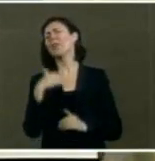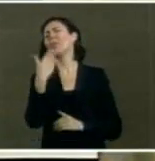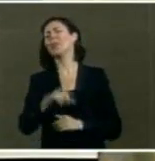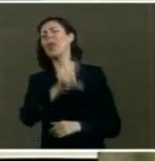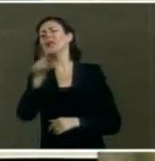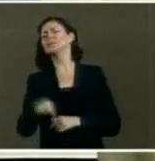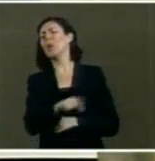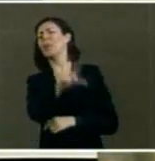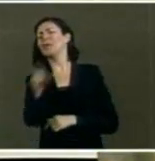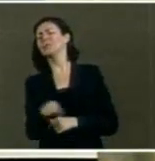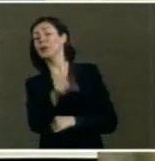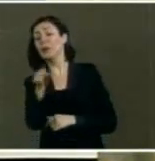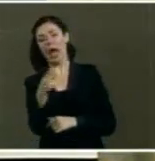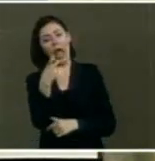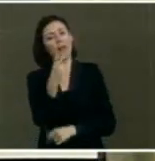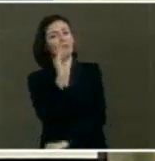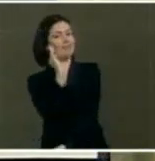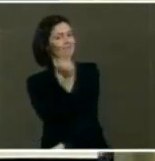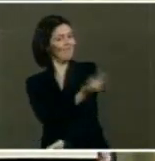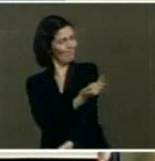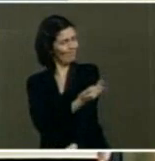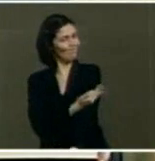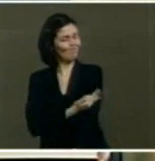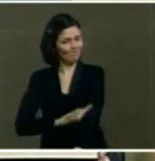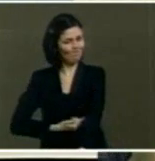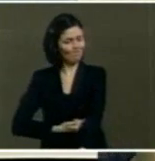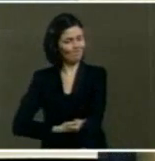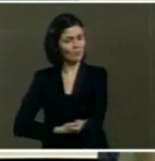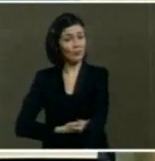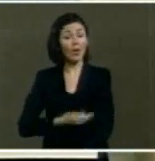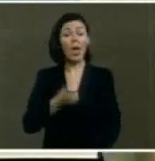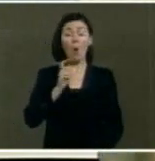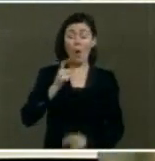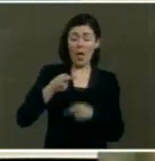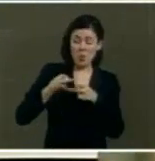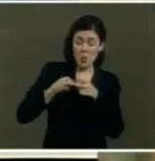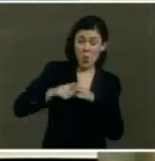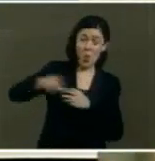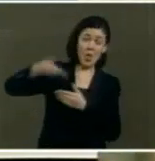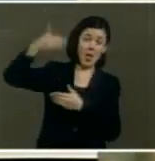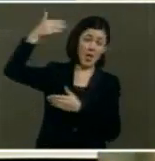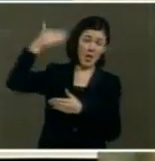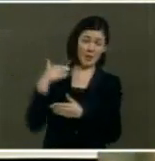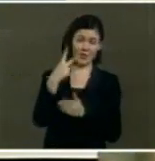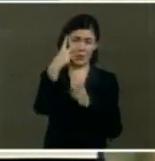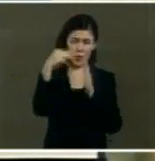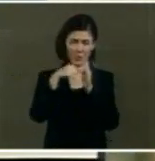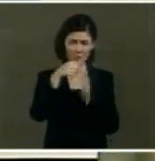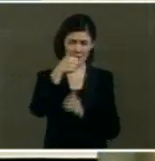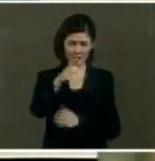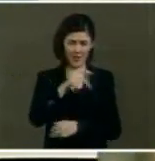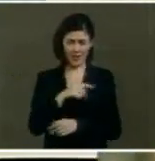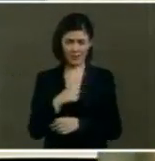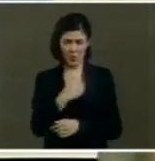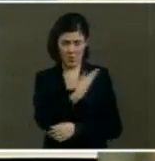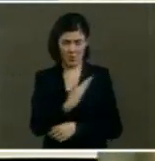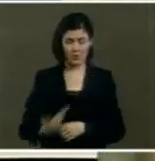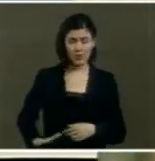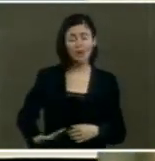Desde el inicio de la administración nos comprometimos a buscar la igualdad de